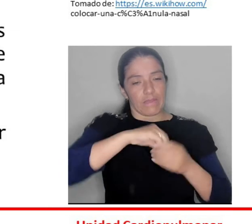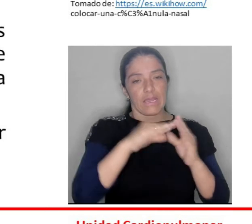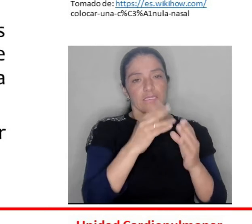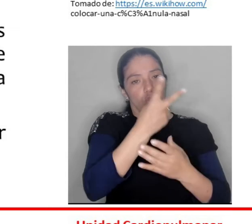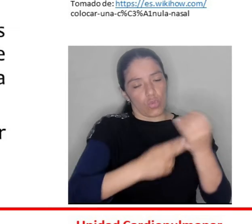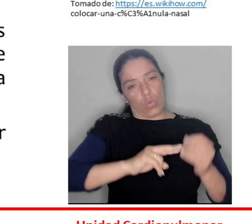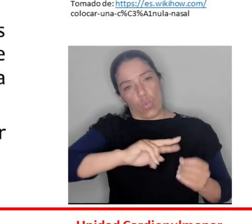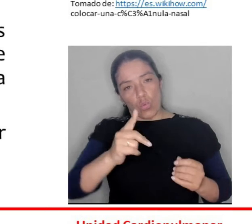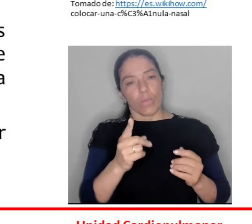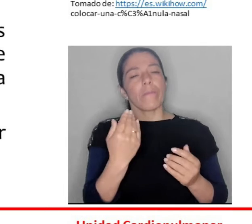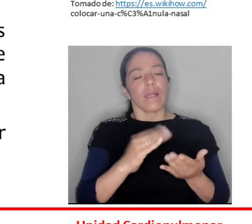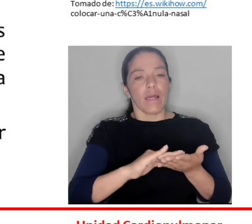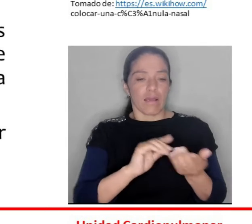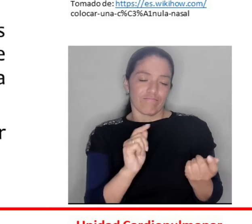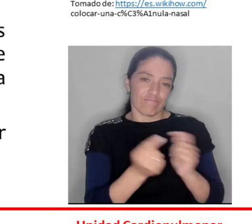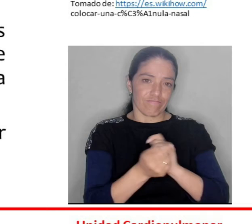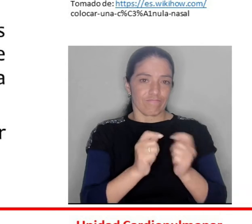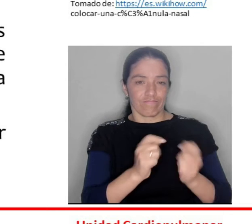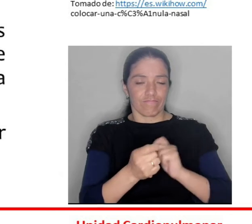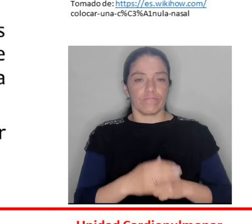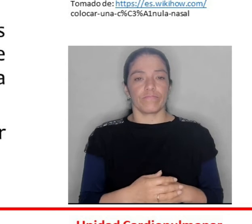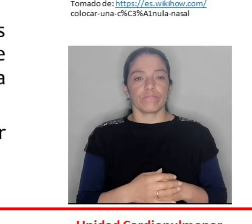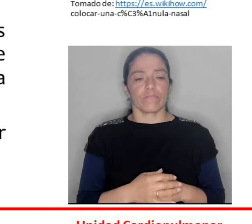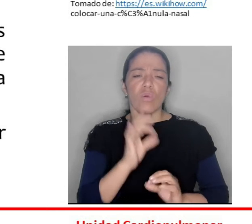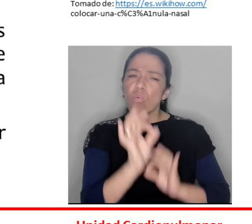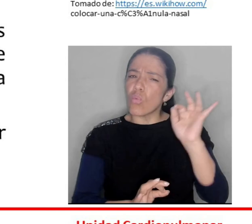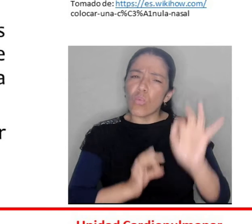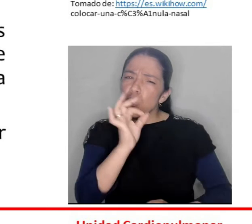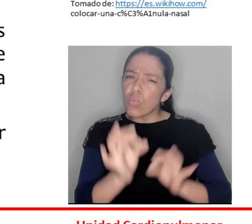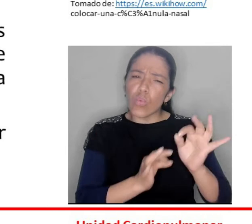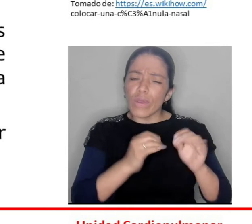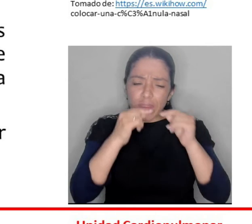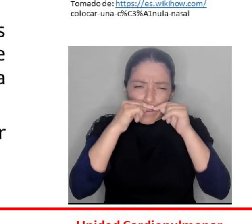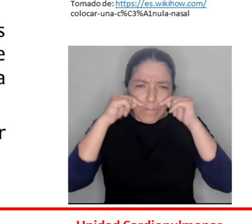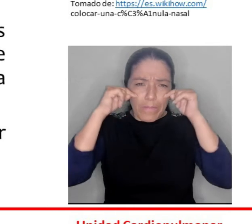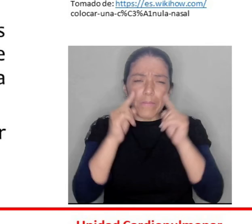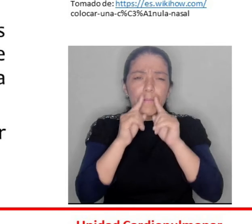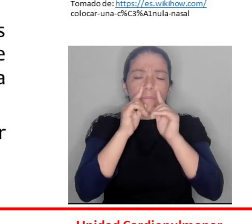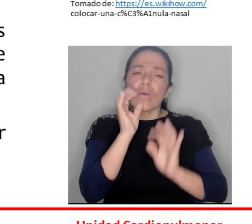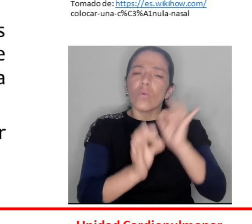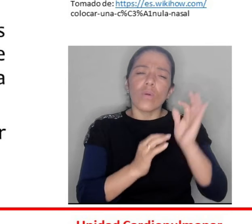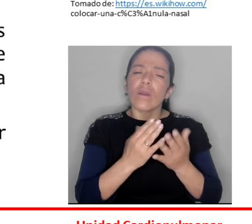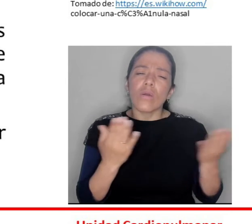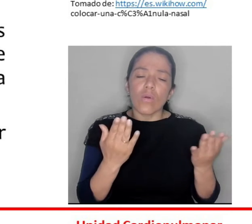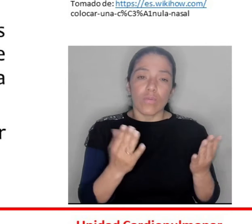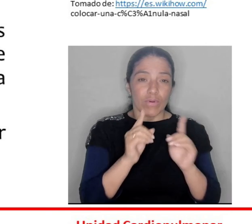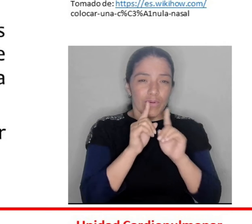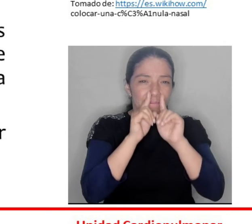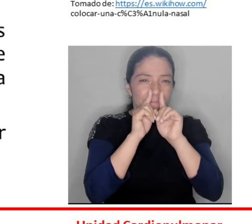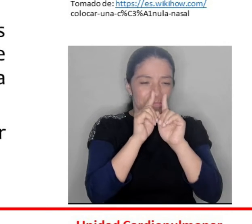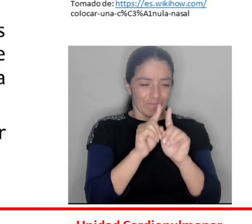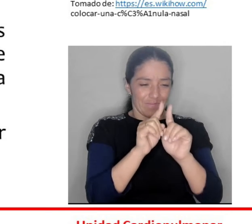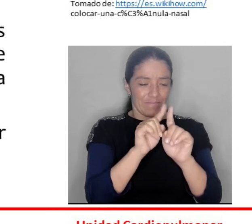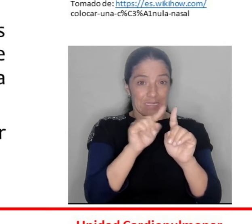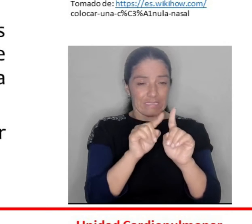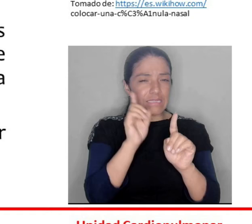casa. Siempre se debe mantener una de repuesto. Los cuidados que debemos tener con esta son: